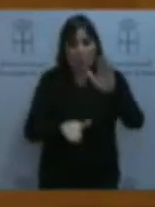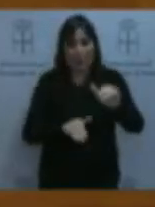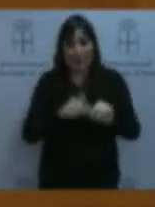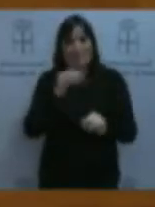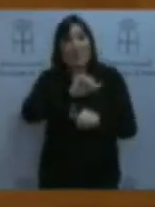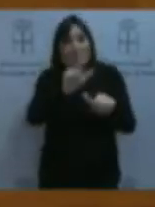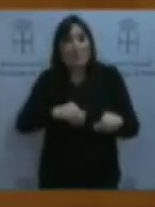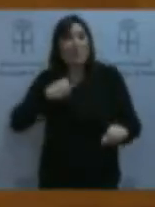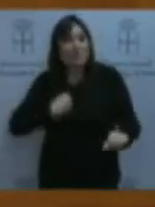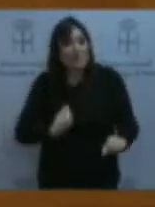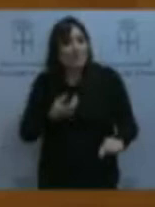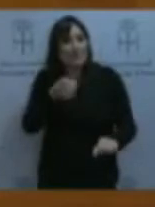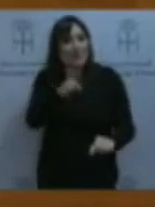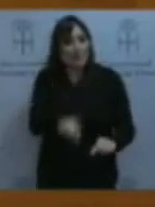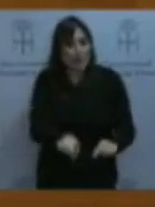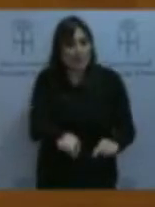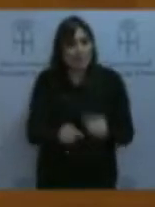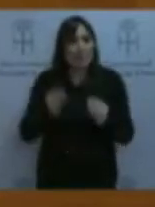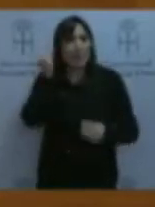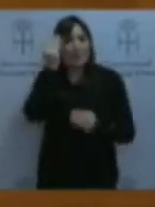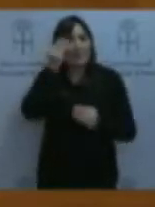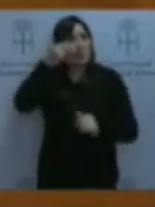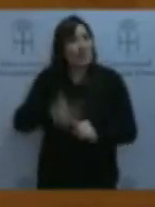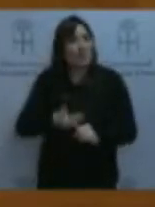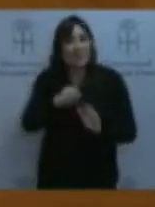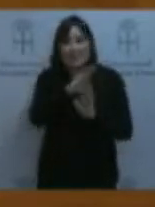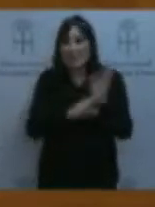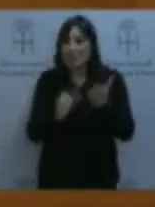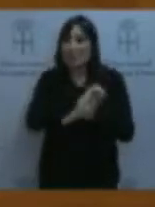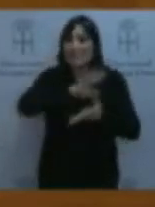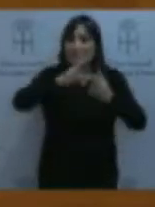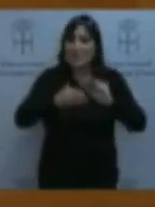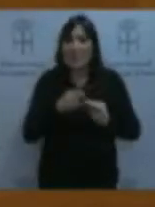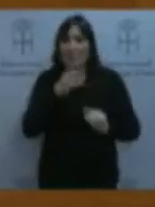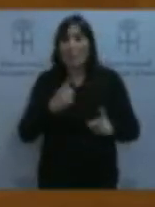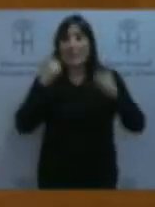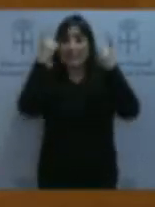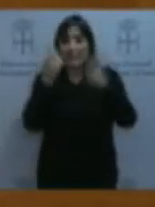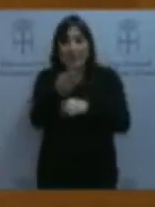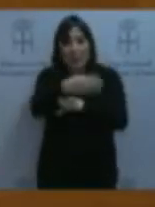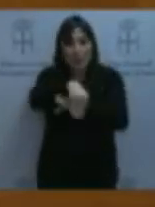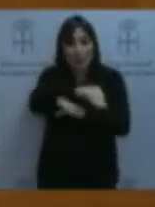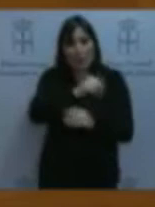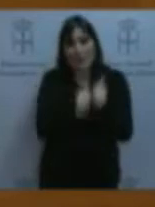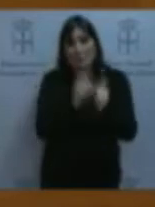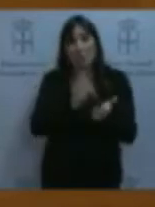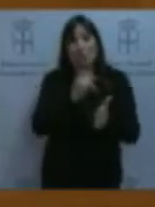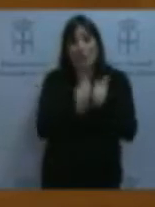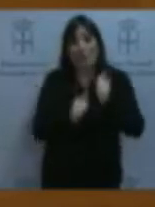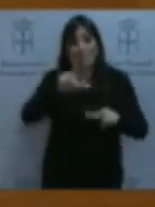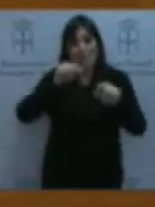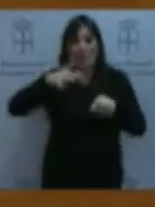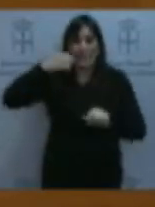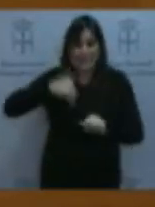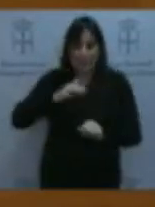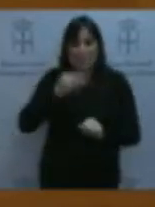entendemos fundamental tomar todas las medidas necesarias para custodiar los exámenes una vez realizadas las pruebas selectivas, evitar la filtración de las preguntas de exámenes